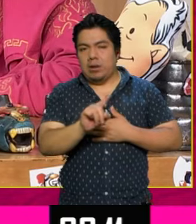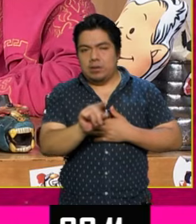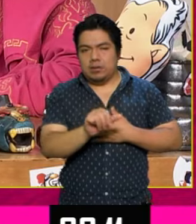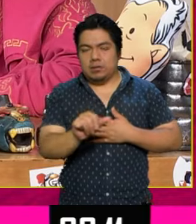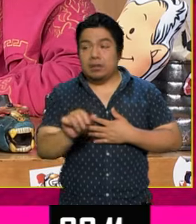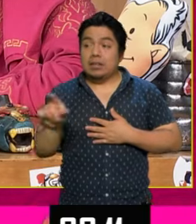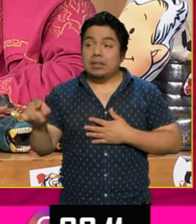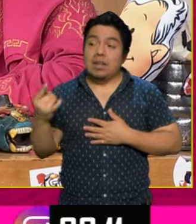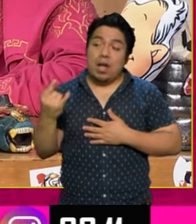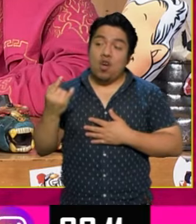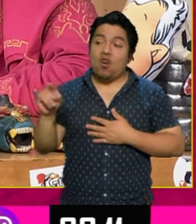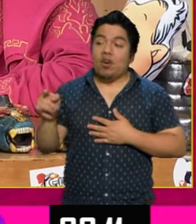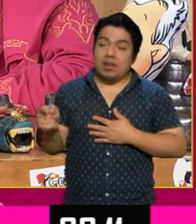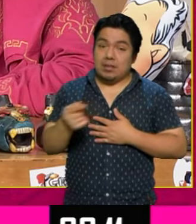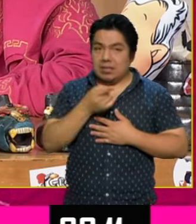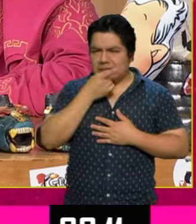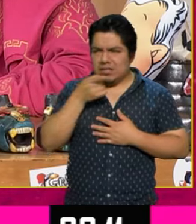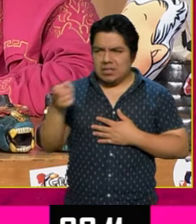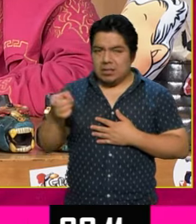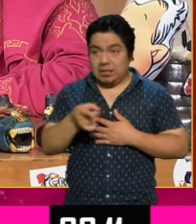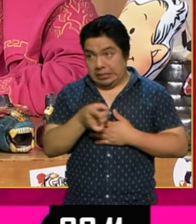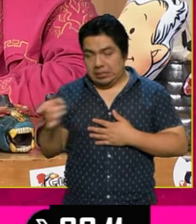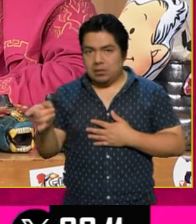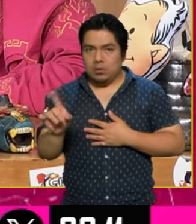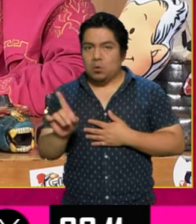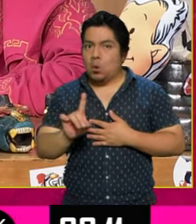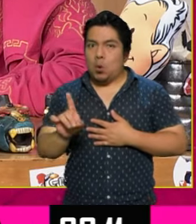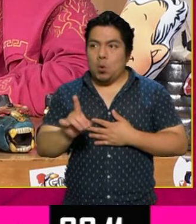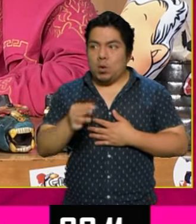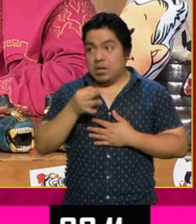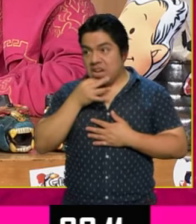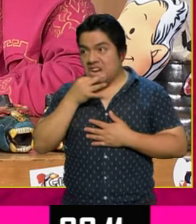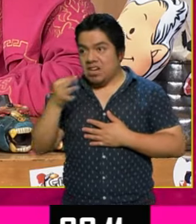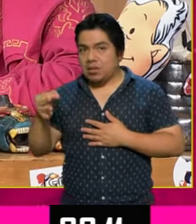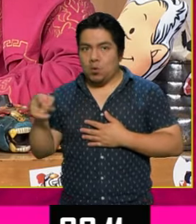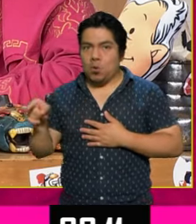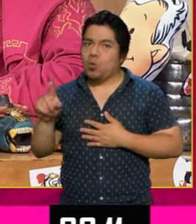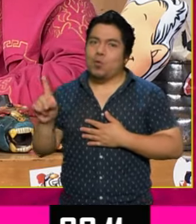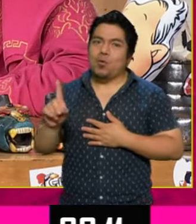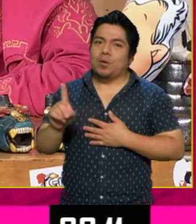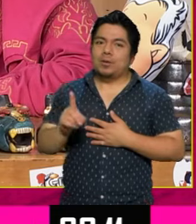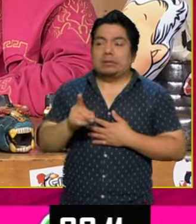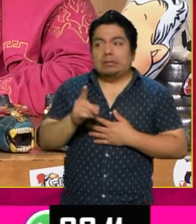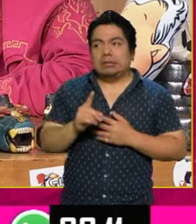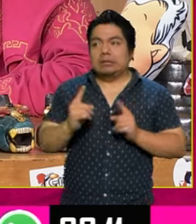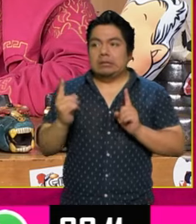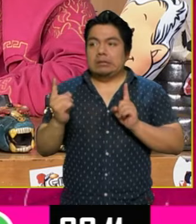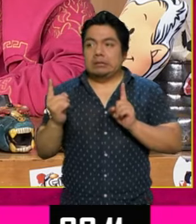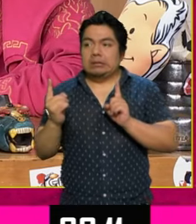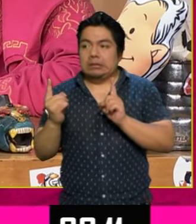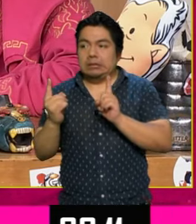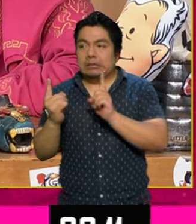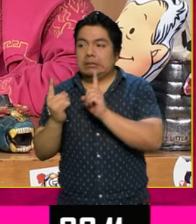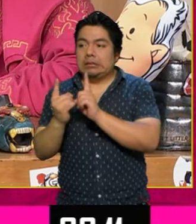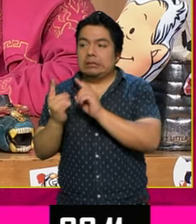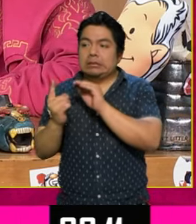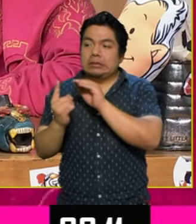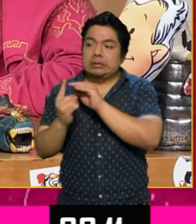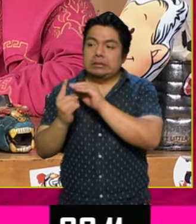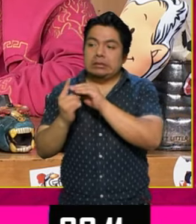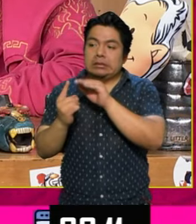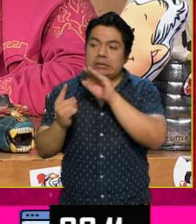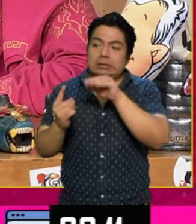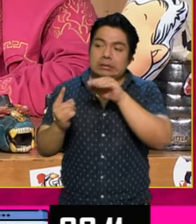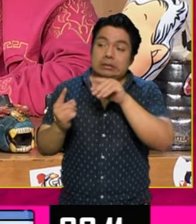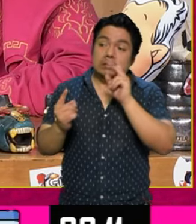güey, te toca a ti, irle a decir, no, ¿cómo crees? Se nos va a morir. Sí, te toca. Lo mandan y le dicen... Oye,